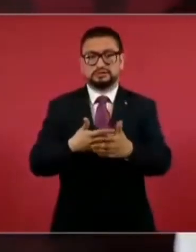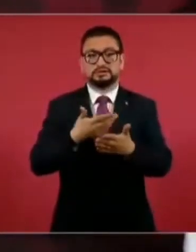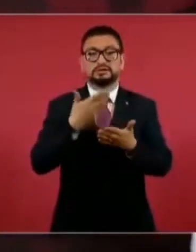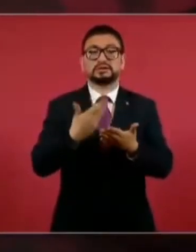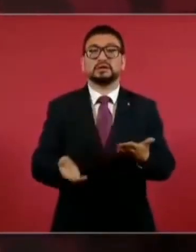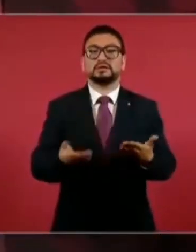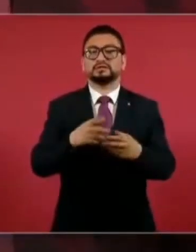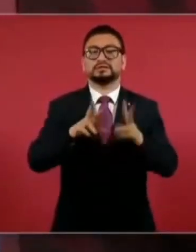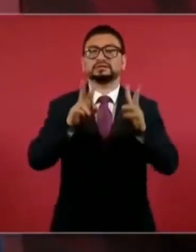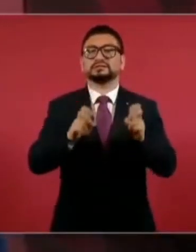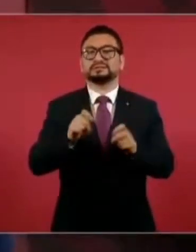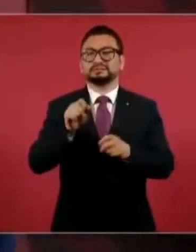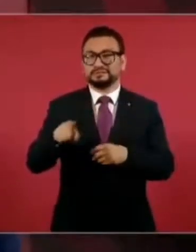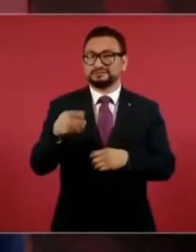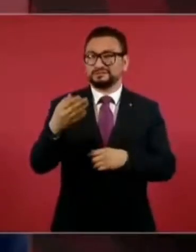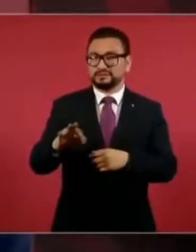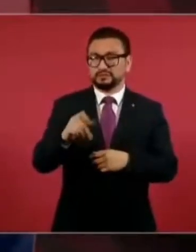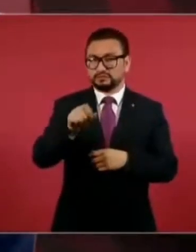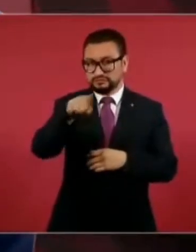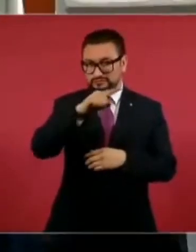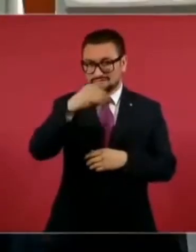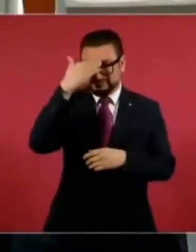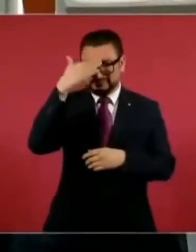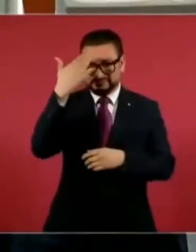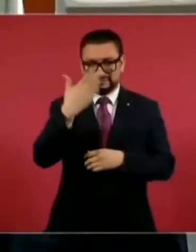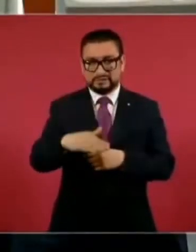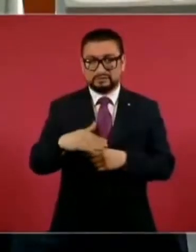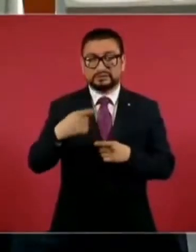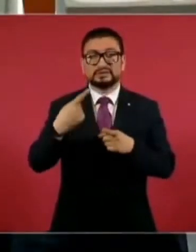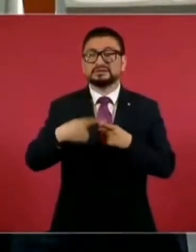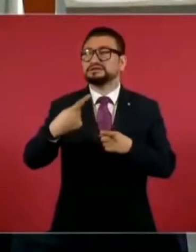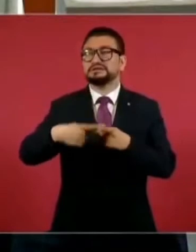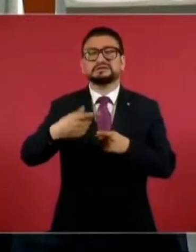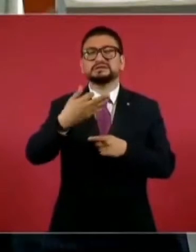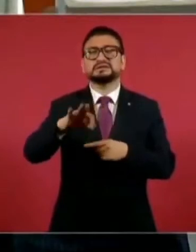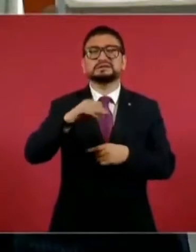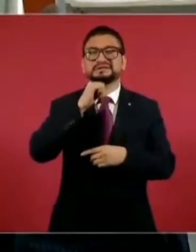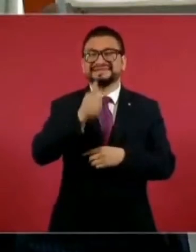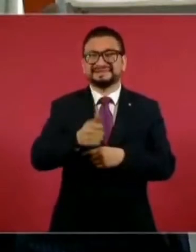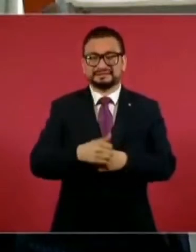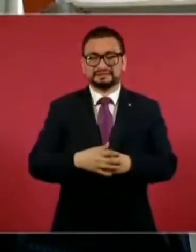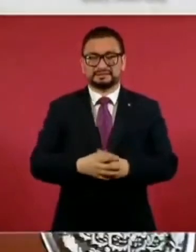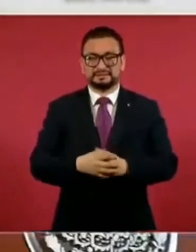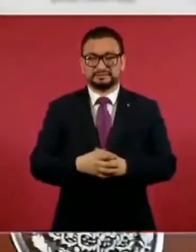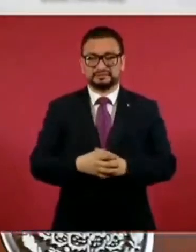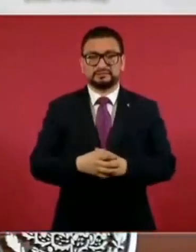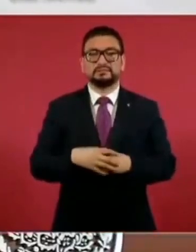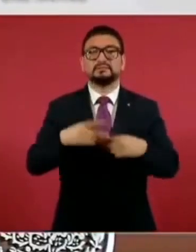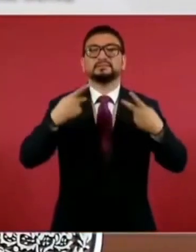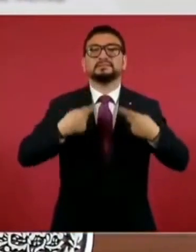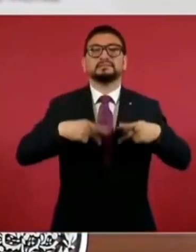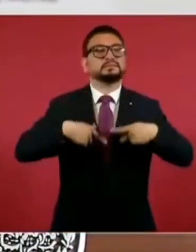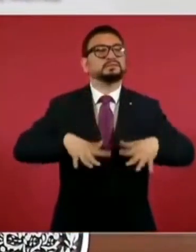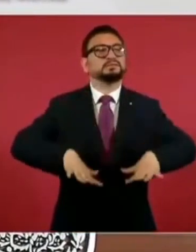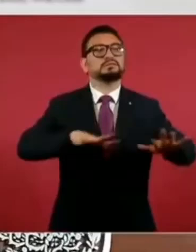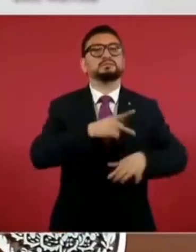traiciones, ¿saben ustedes quiénes no traicionan? Los pobres.